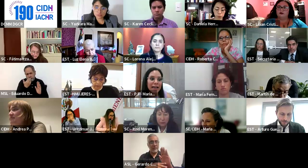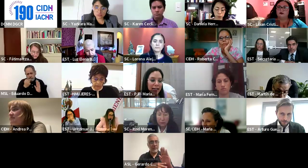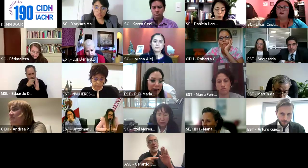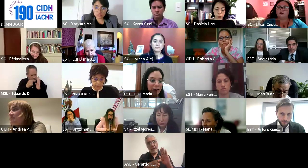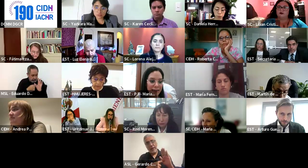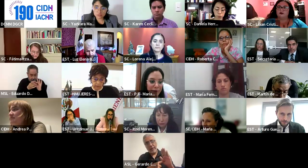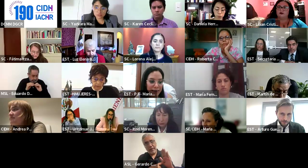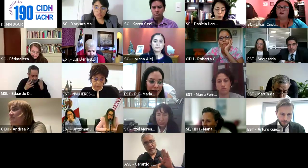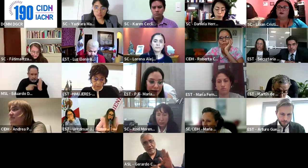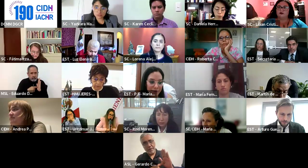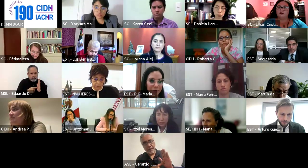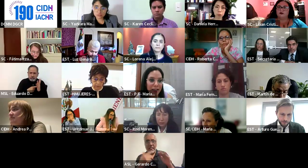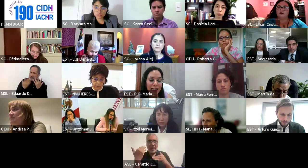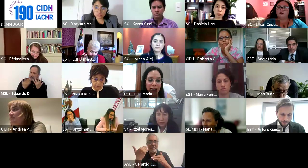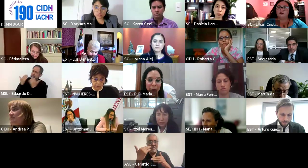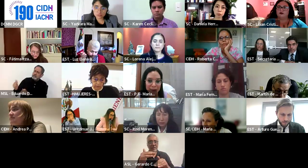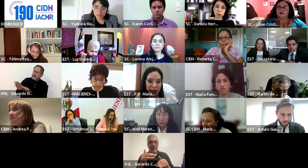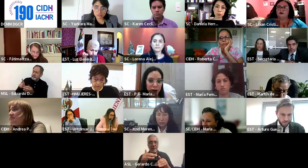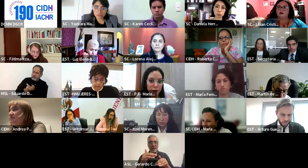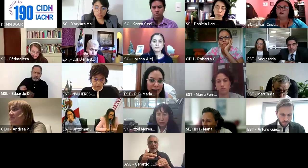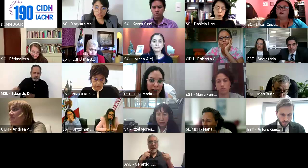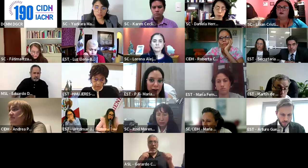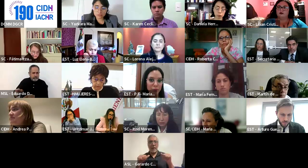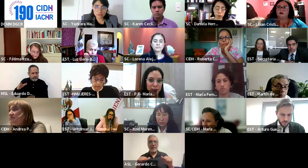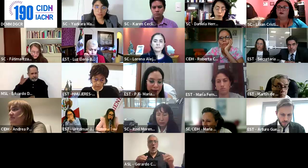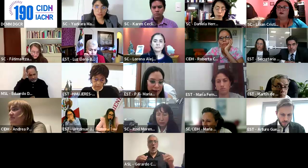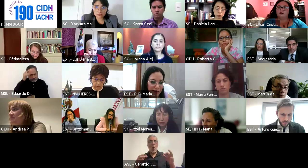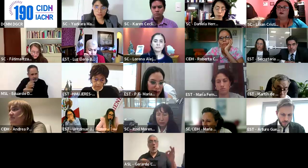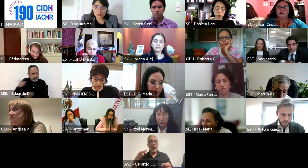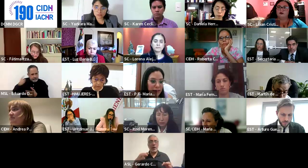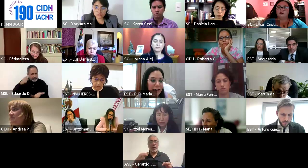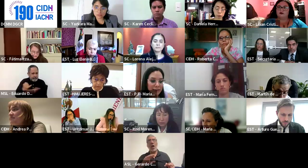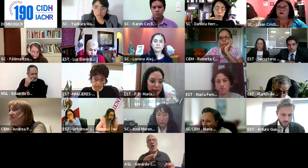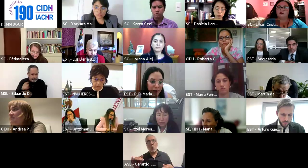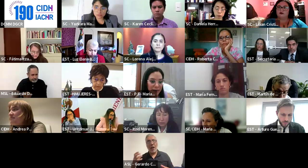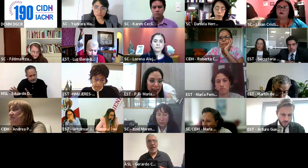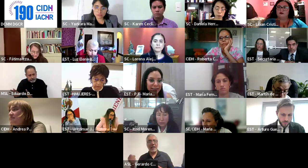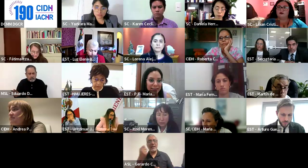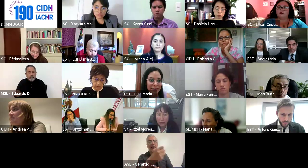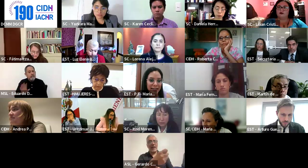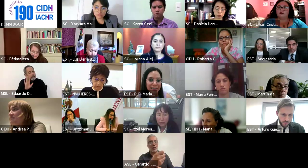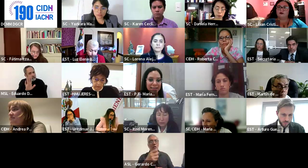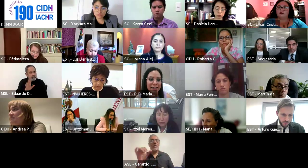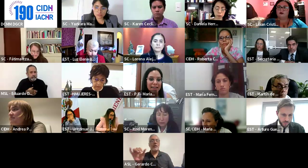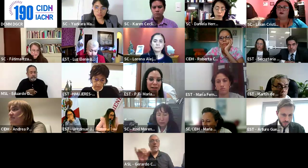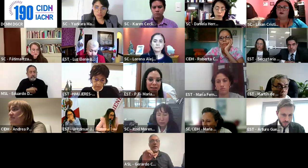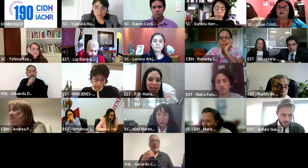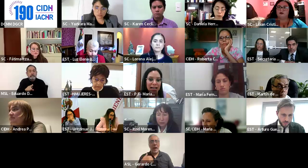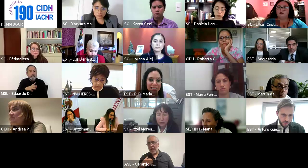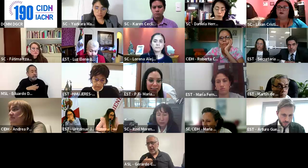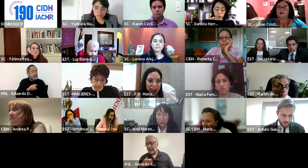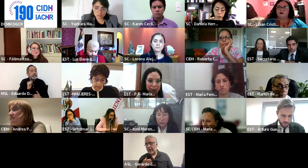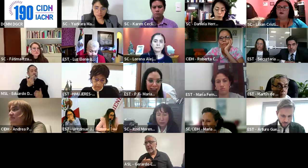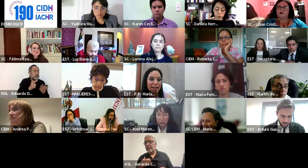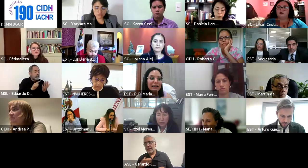cual limiten la capacidad jurídica, como es la interdicción, también existen aquellas que de